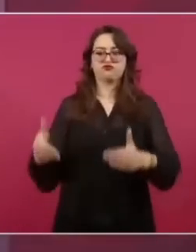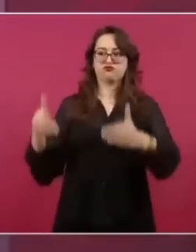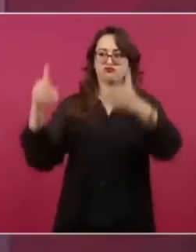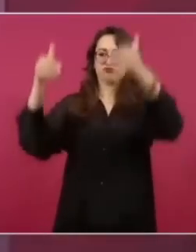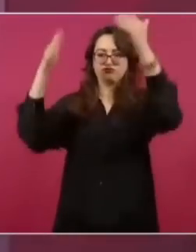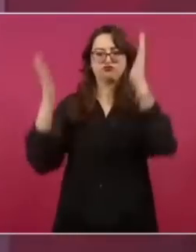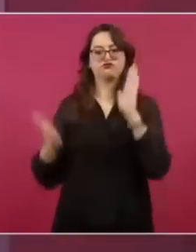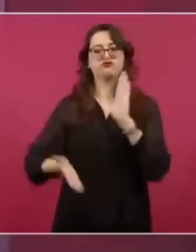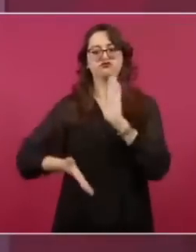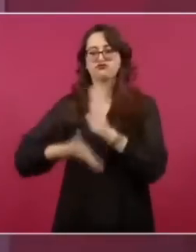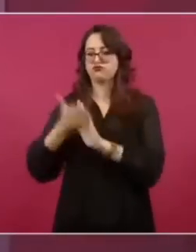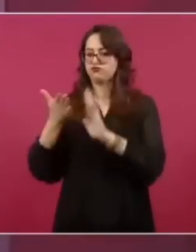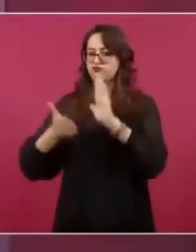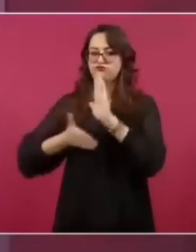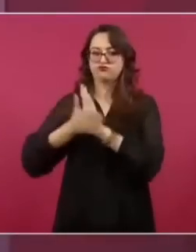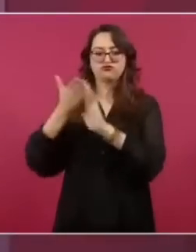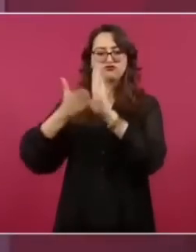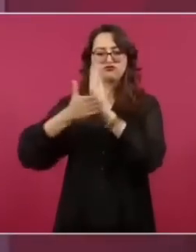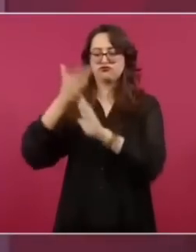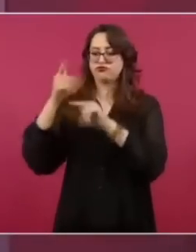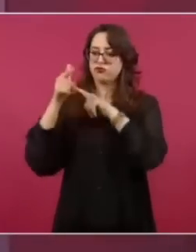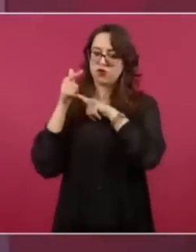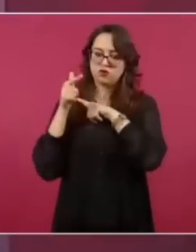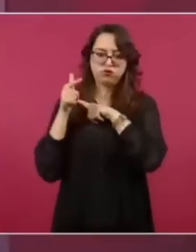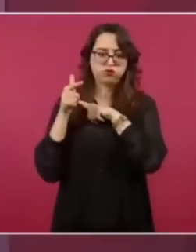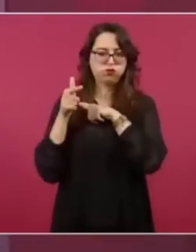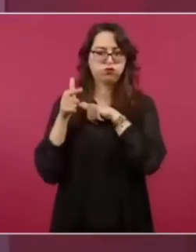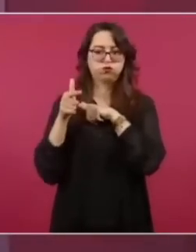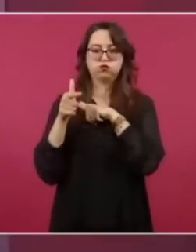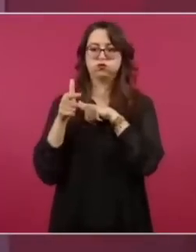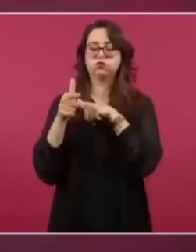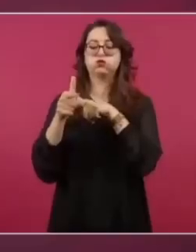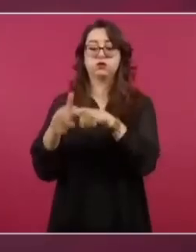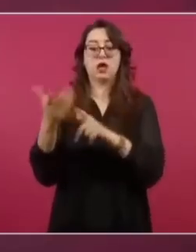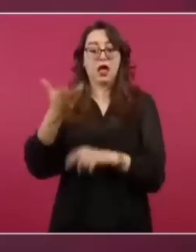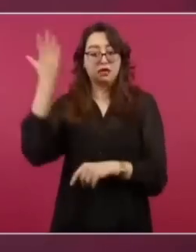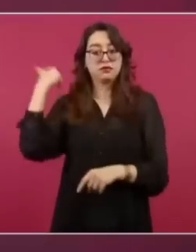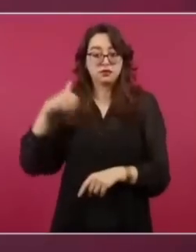el muro fronterizo que la administración de Trump impulsó